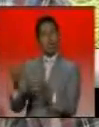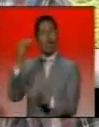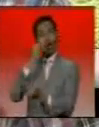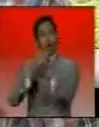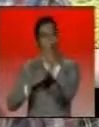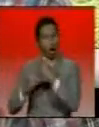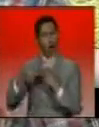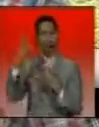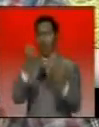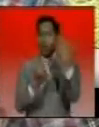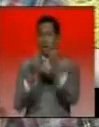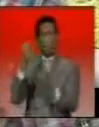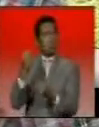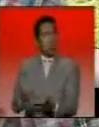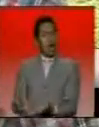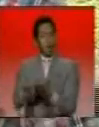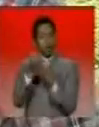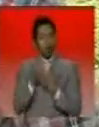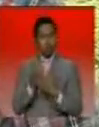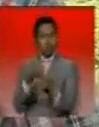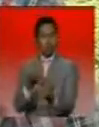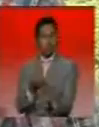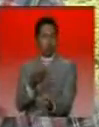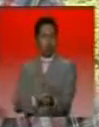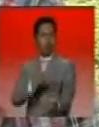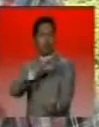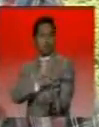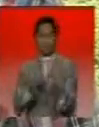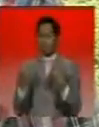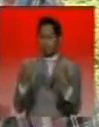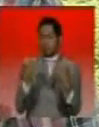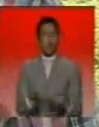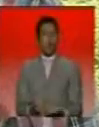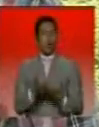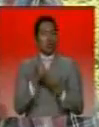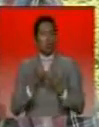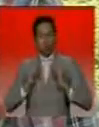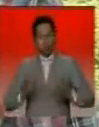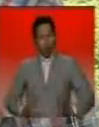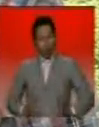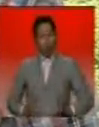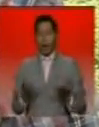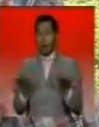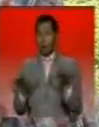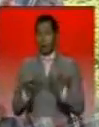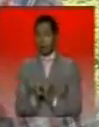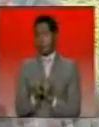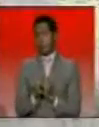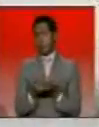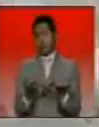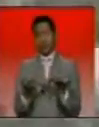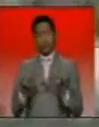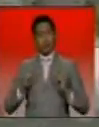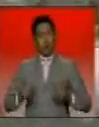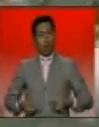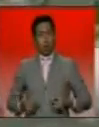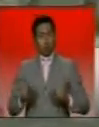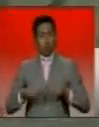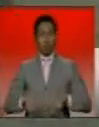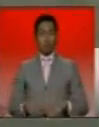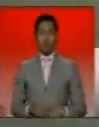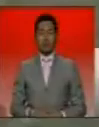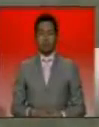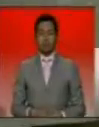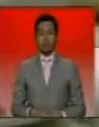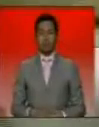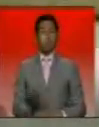gran cantidad de proteínas, por la gran cantidad de grasas saludables. Por el